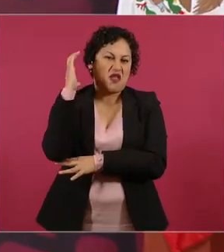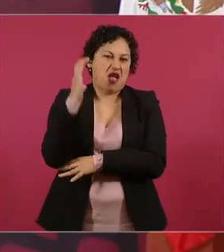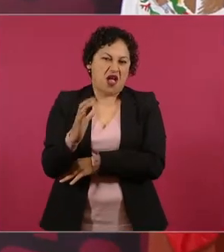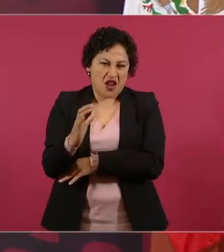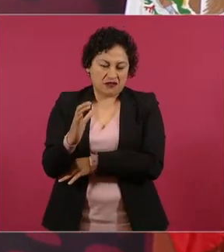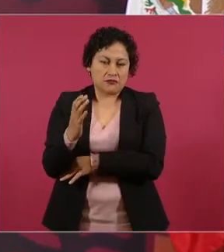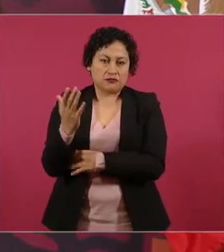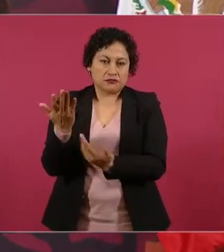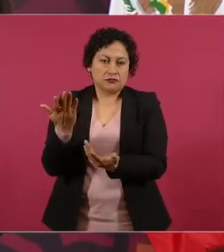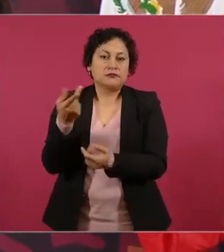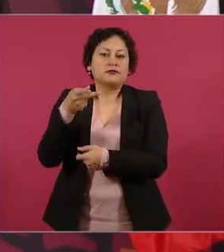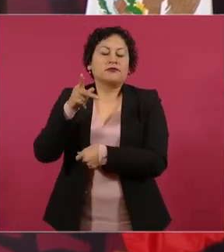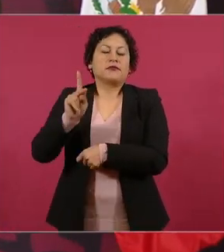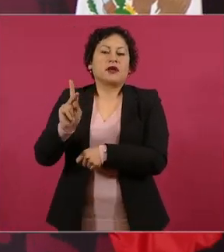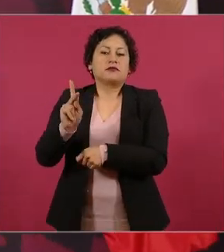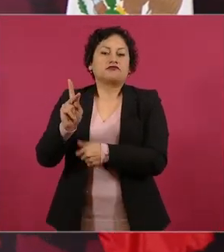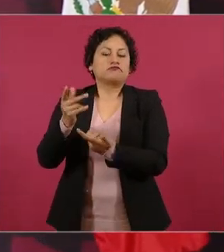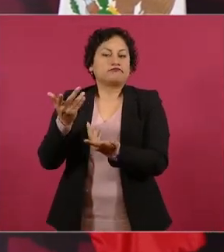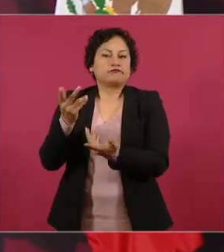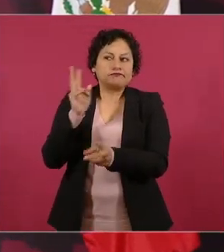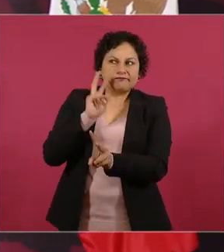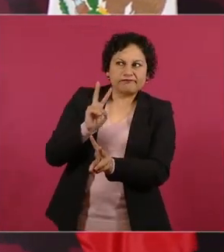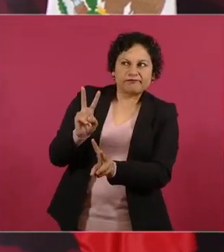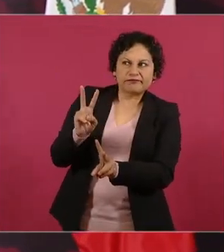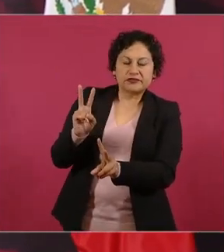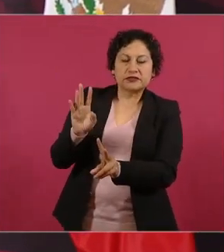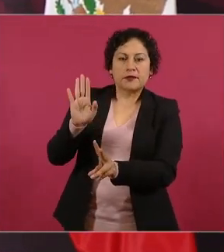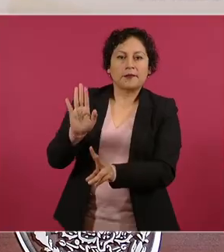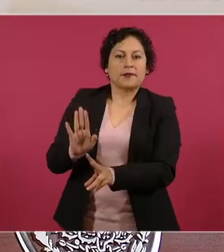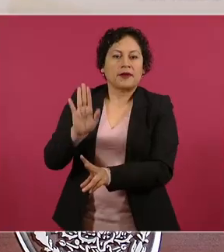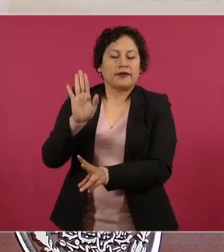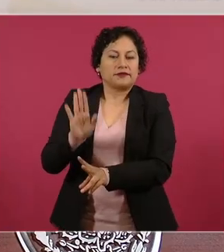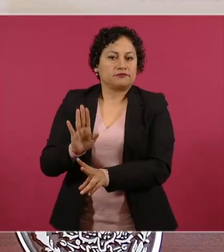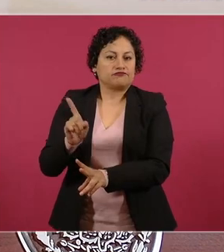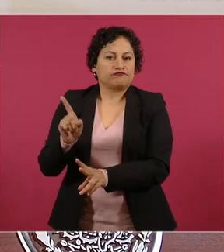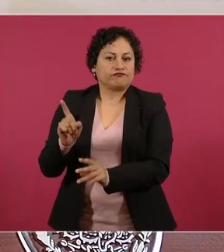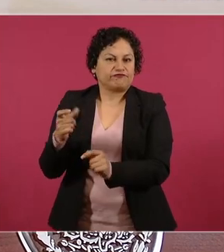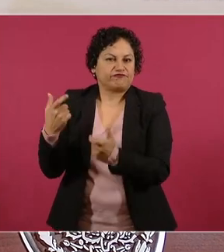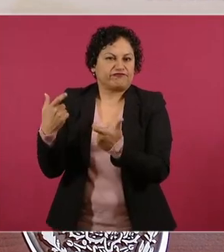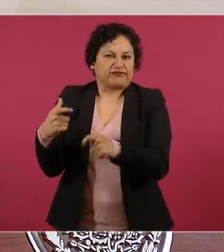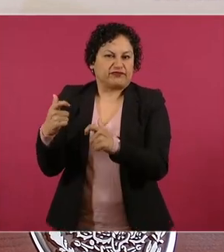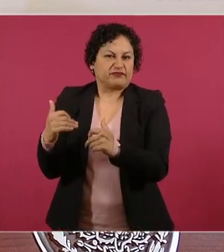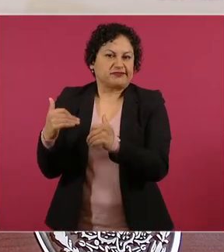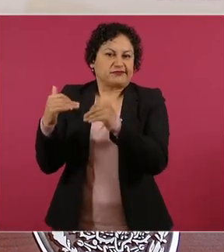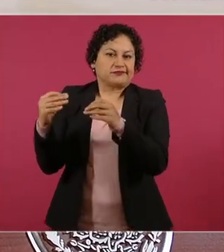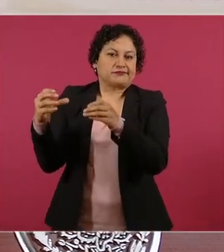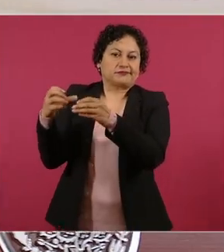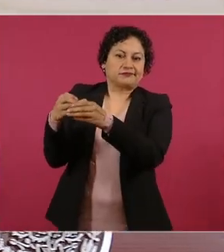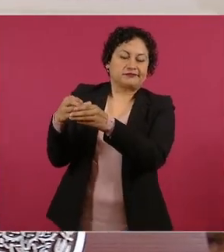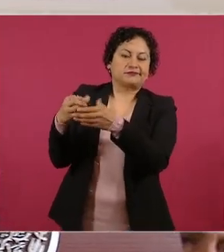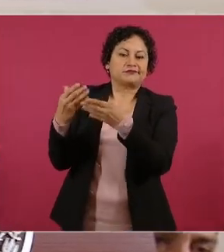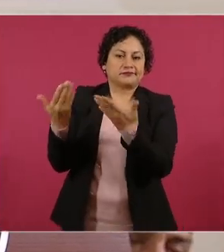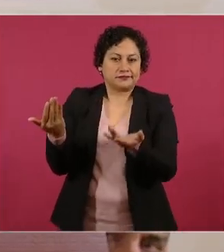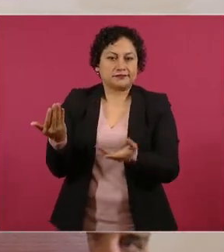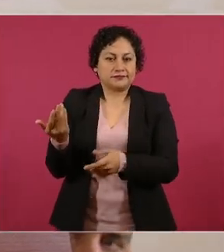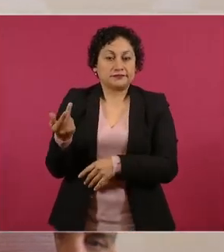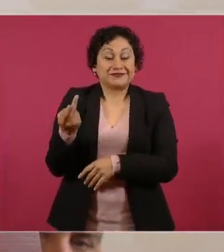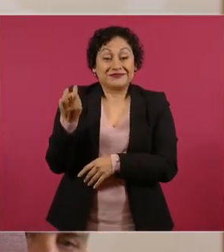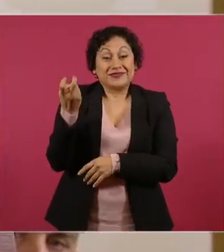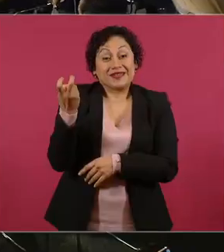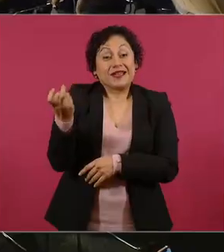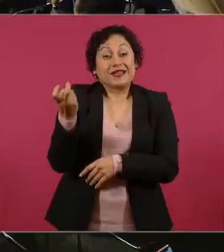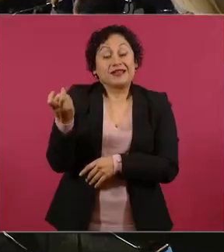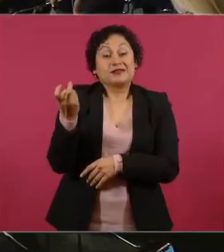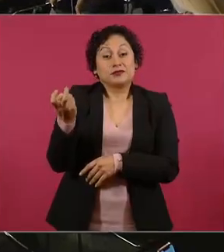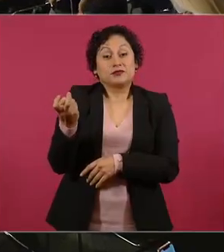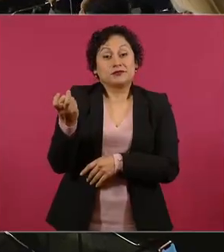y esto es lo que lleva a que tenemos que enfrentar todo este